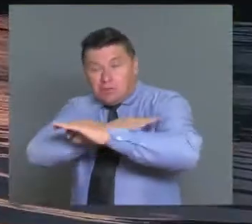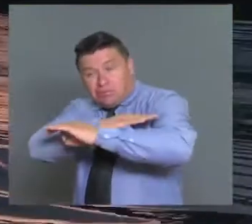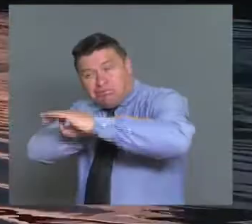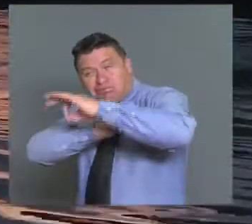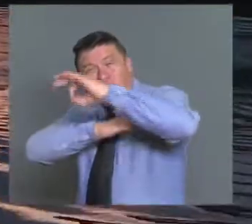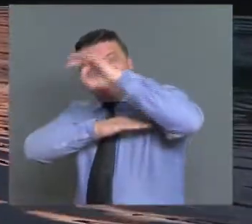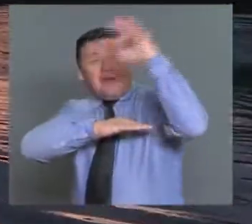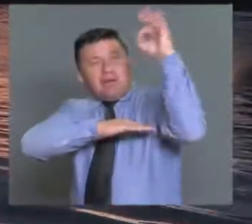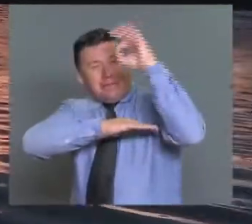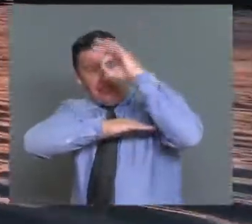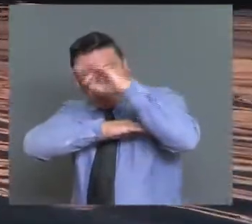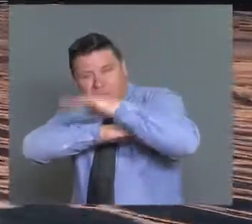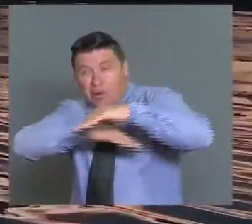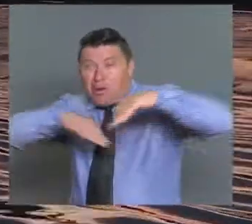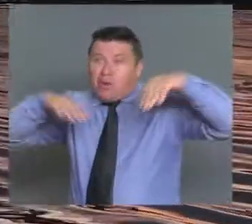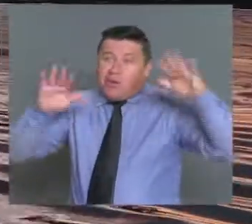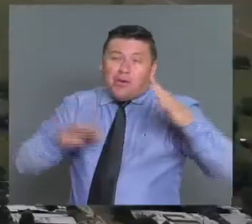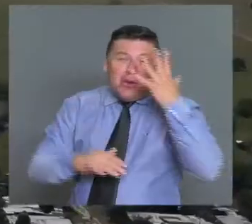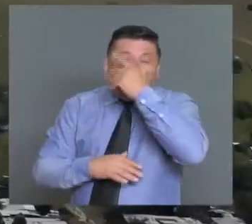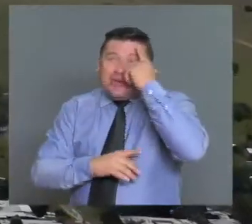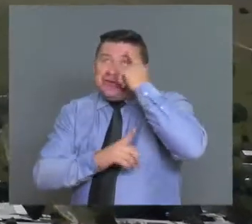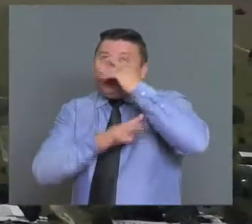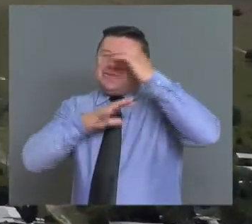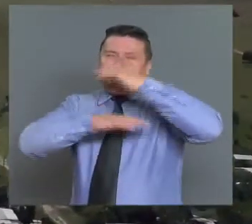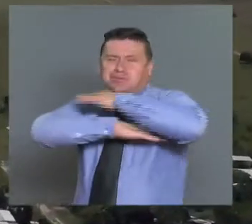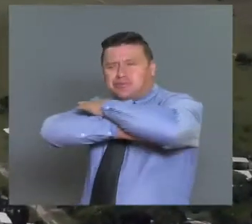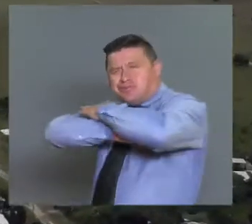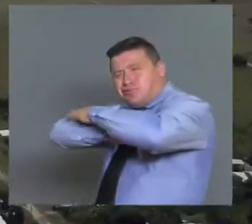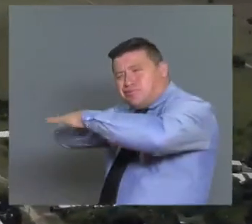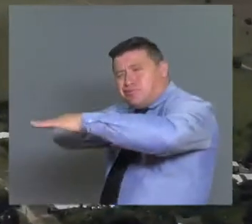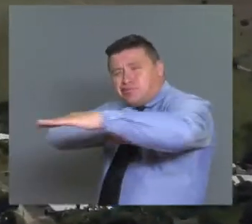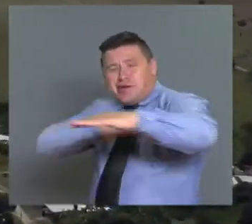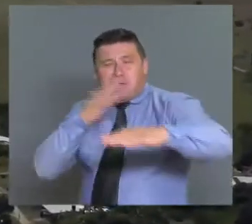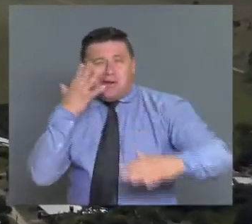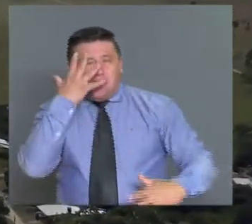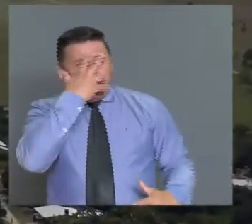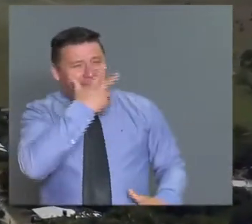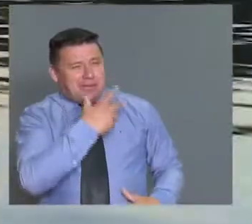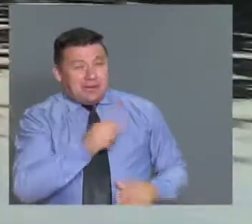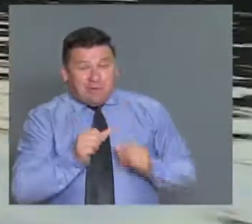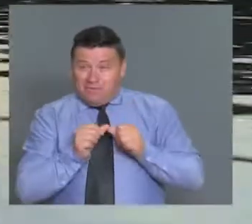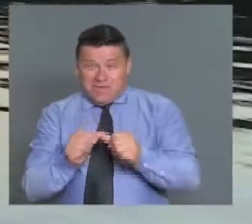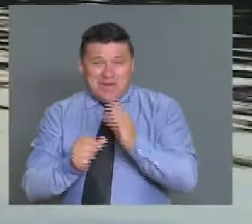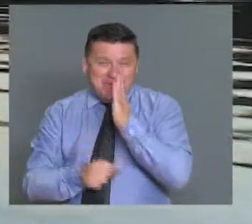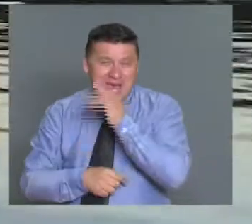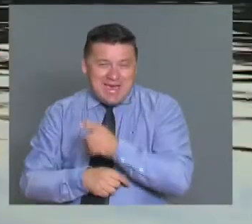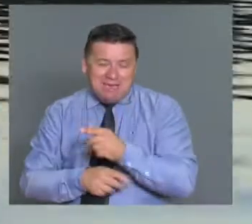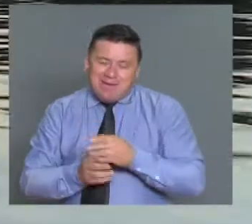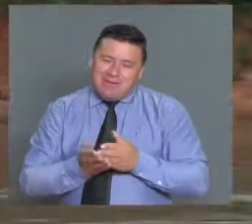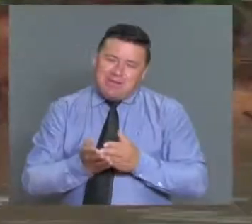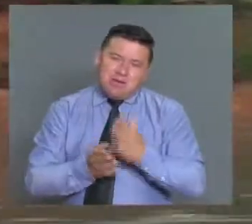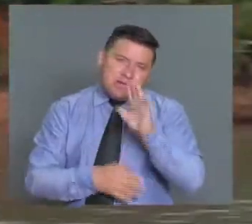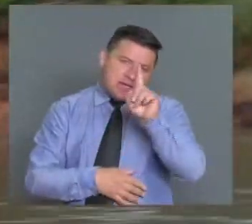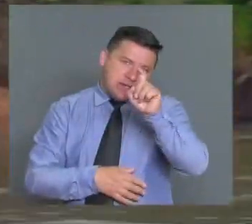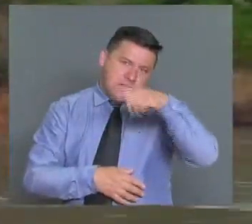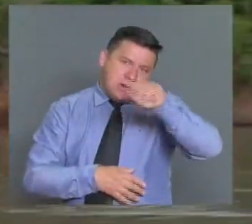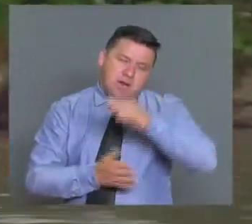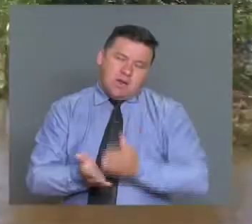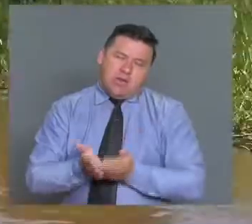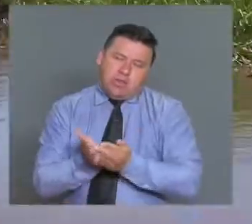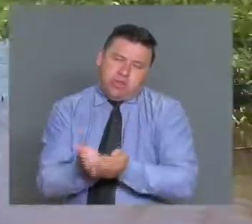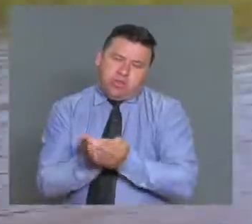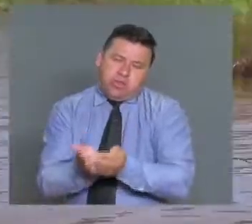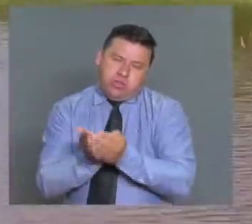amaneceres y atardeceres de ensueño, con esas llanuras que parecieran no tener fin, un viaje de más de 6 horas